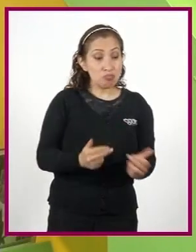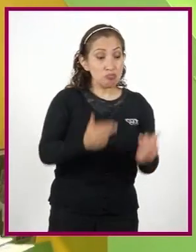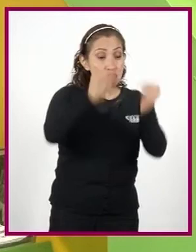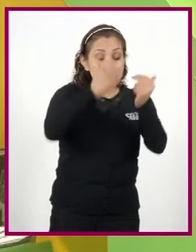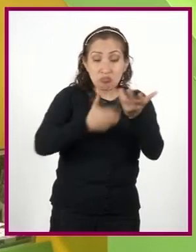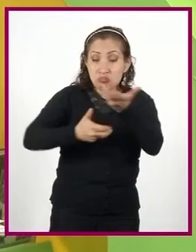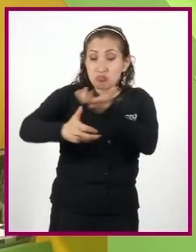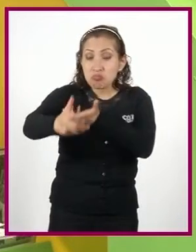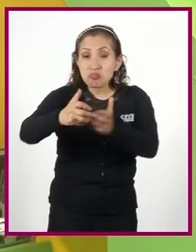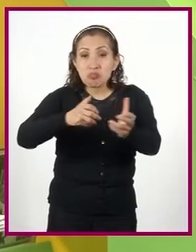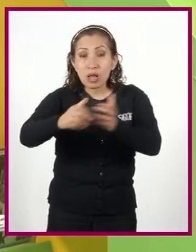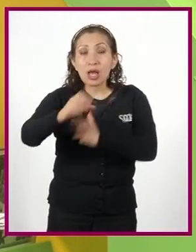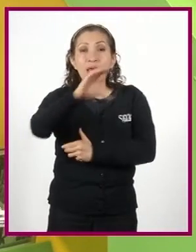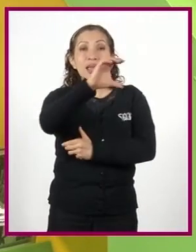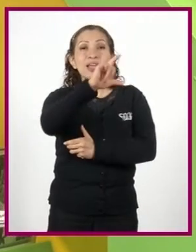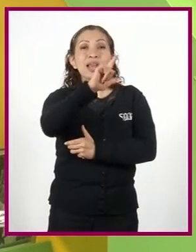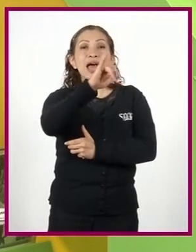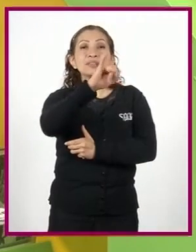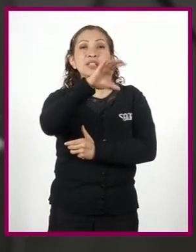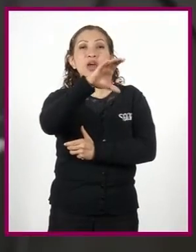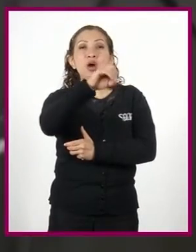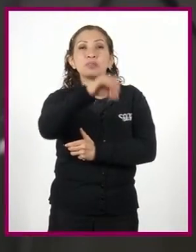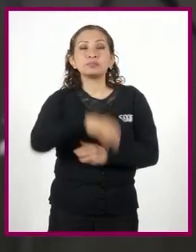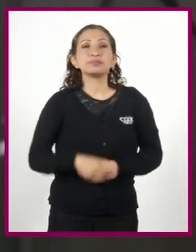comercio, el clásico.